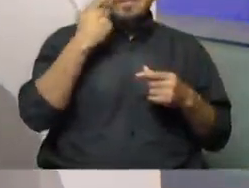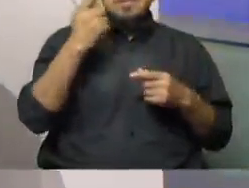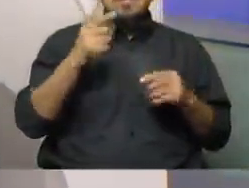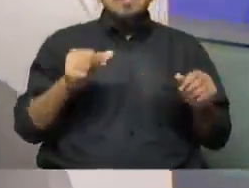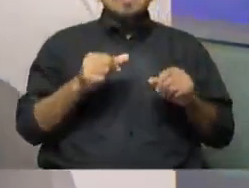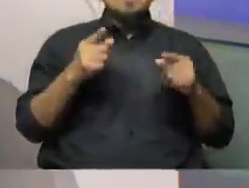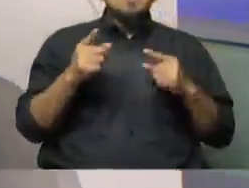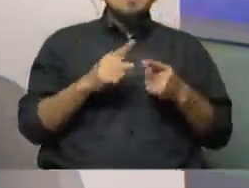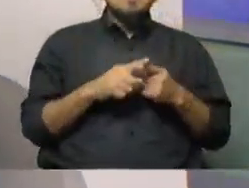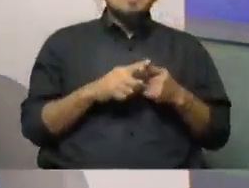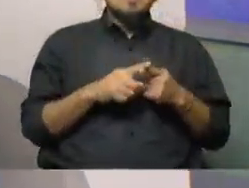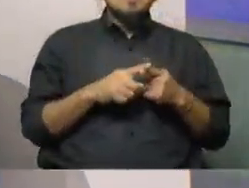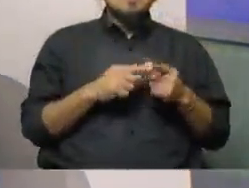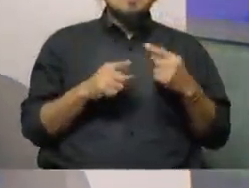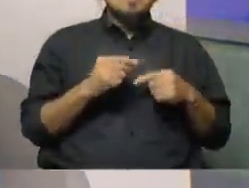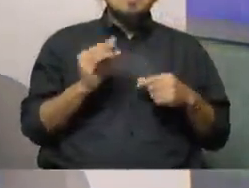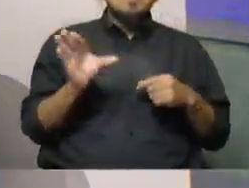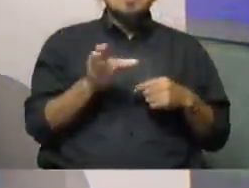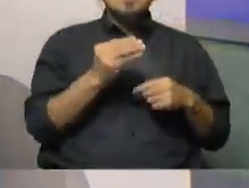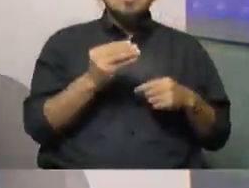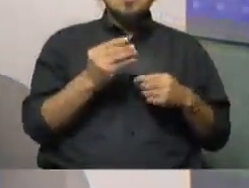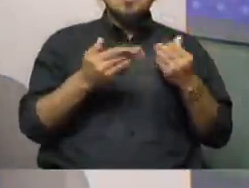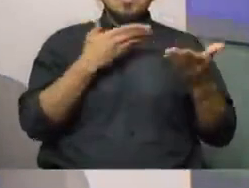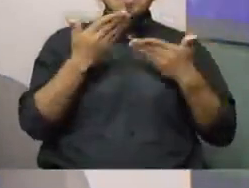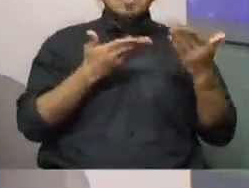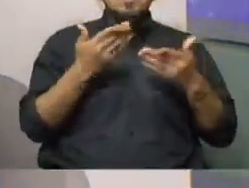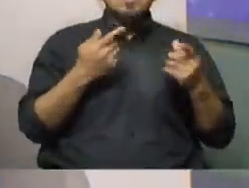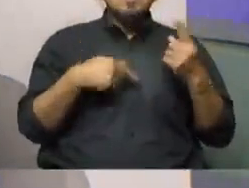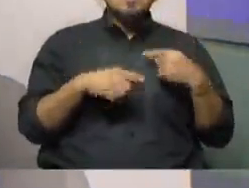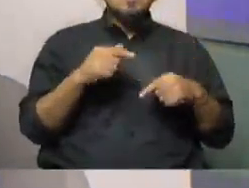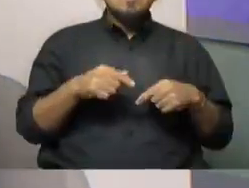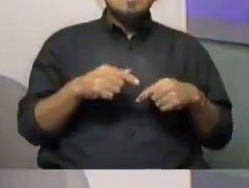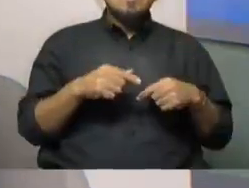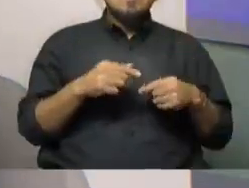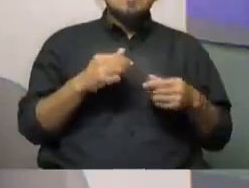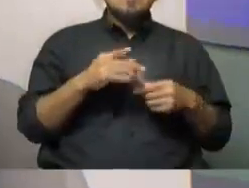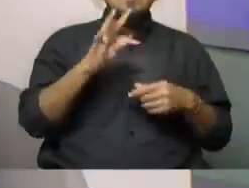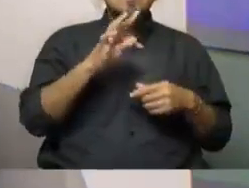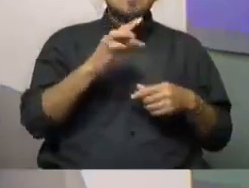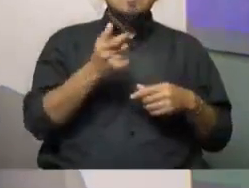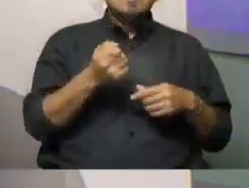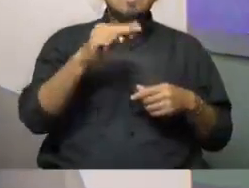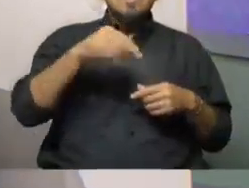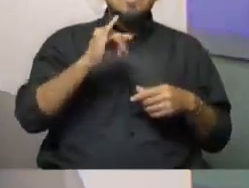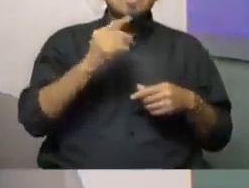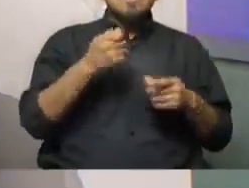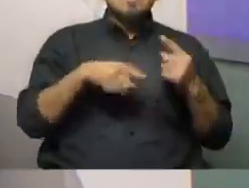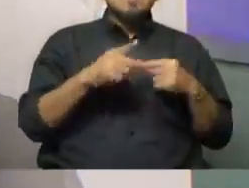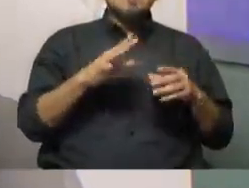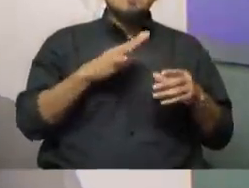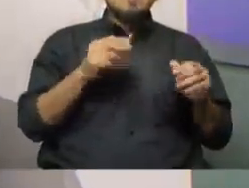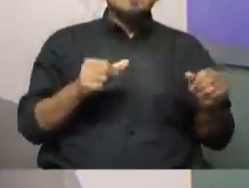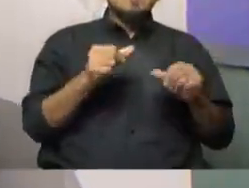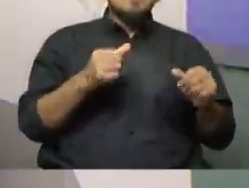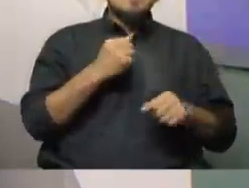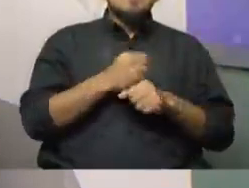carnaval. Bueno, vamos. Claro, es integrante de todo carnaval ahora, en esta temporada. Va a acompañar a Tania y a Juan. Así que debe estar haciendo trabajo que